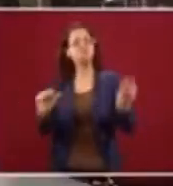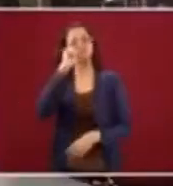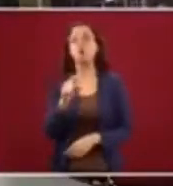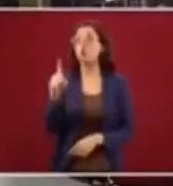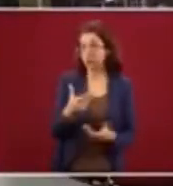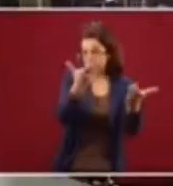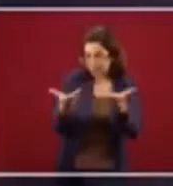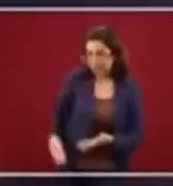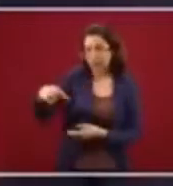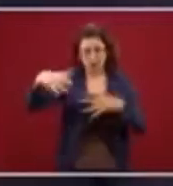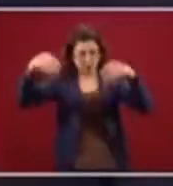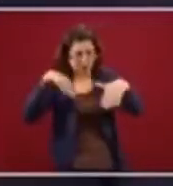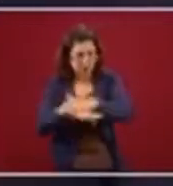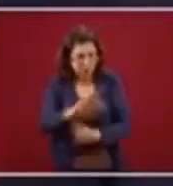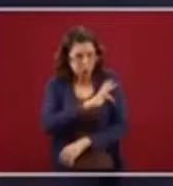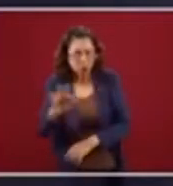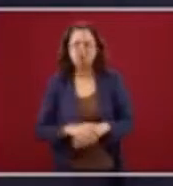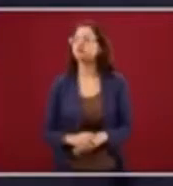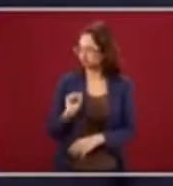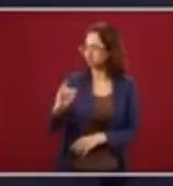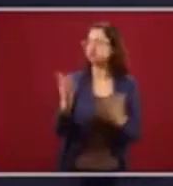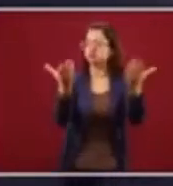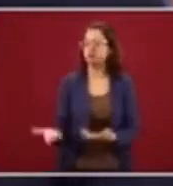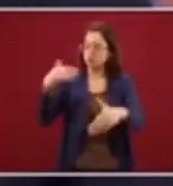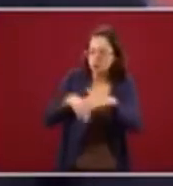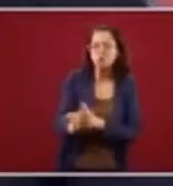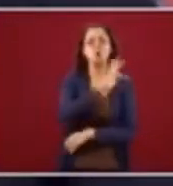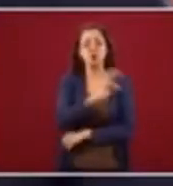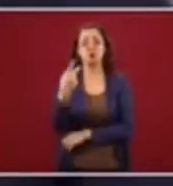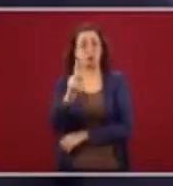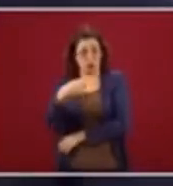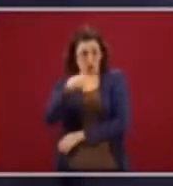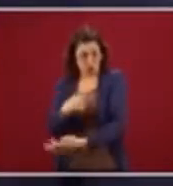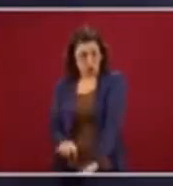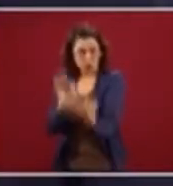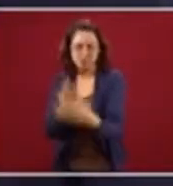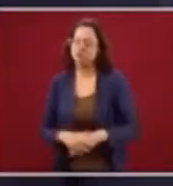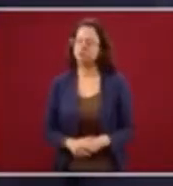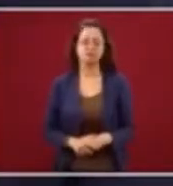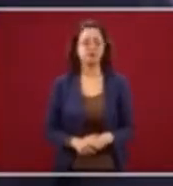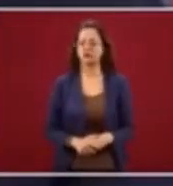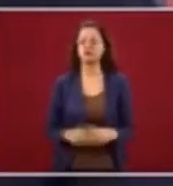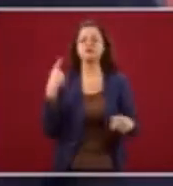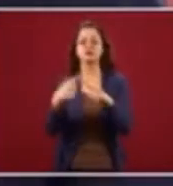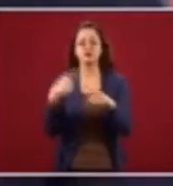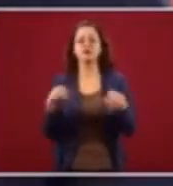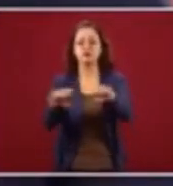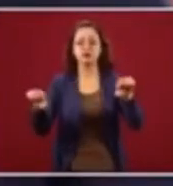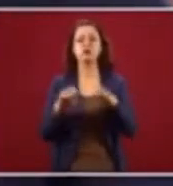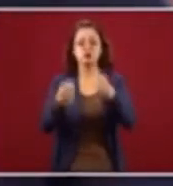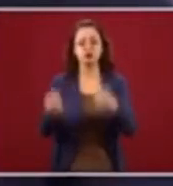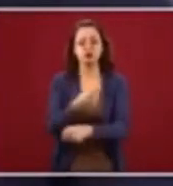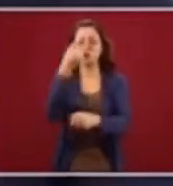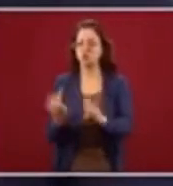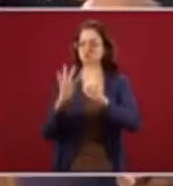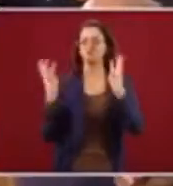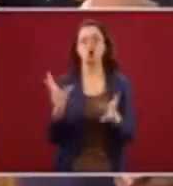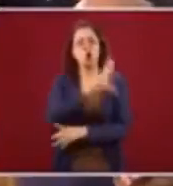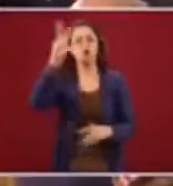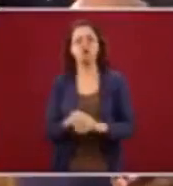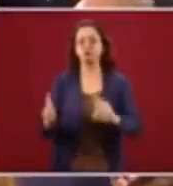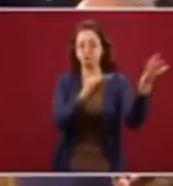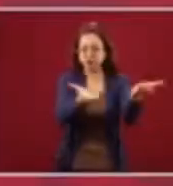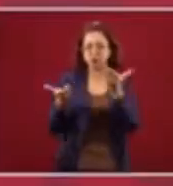Nacional? Pueden entrar al Palacio Nacional, van a ser recibidos, pero no los voy a recibir yo. Los va a recibir el gabinete de seguridad para